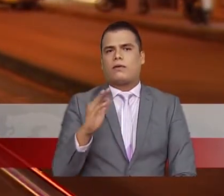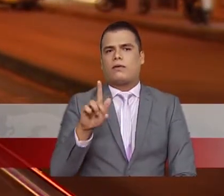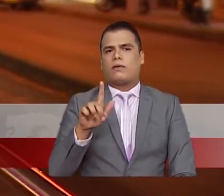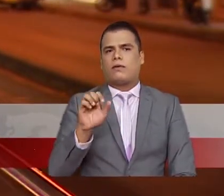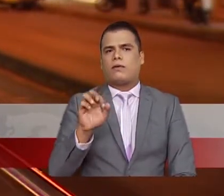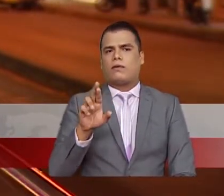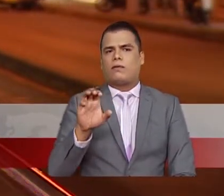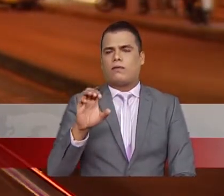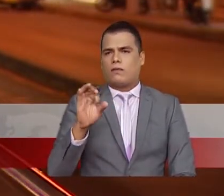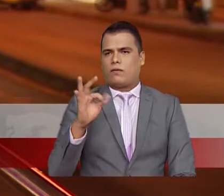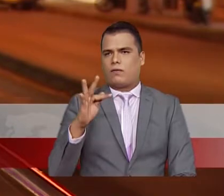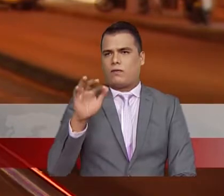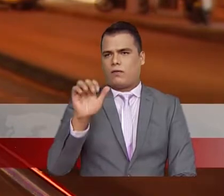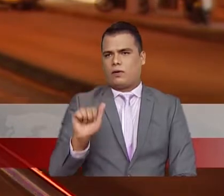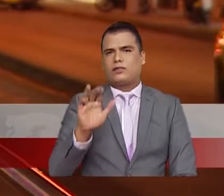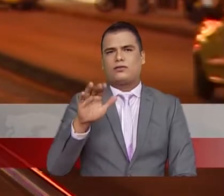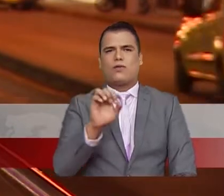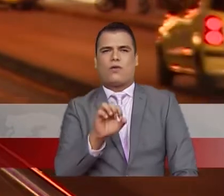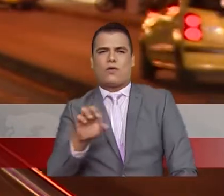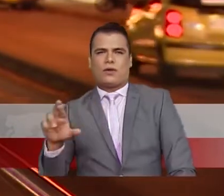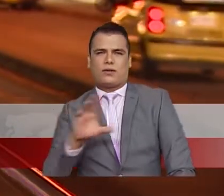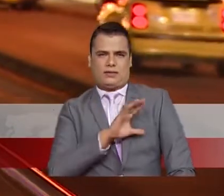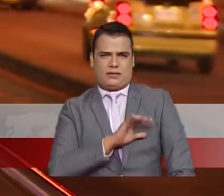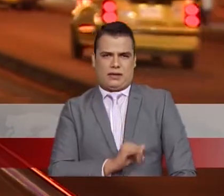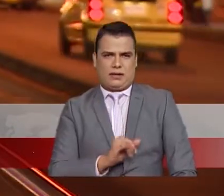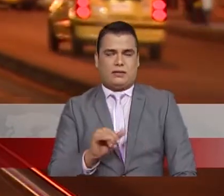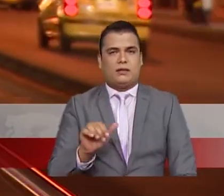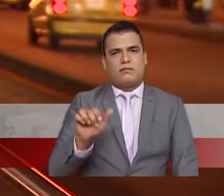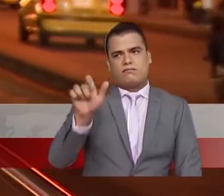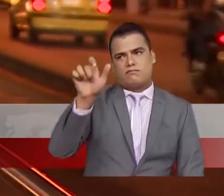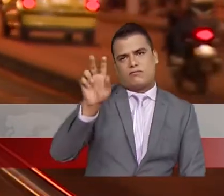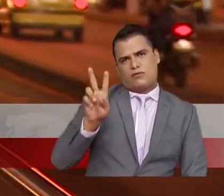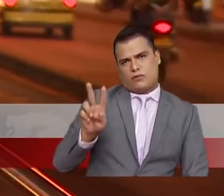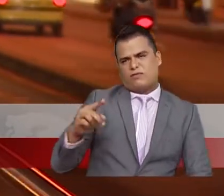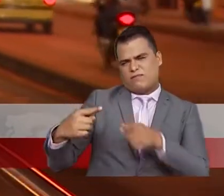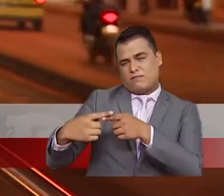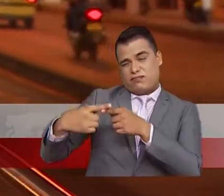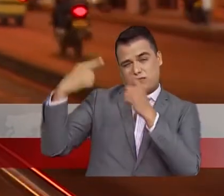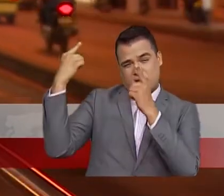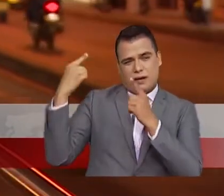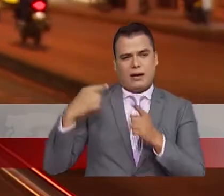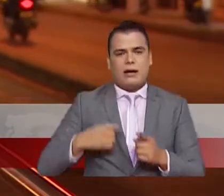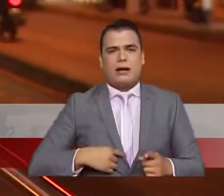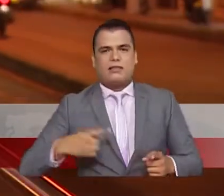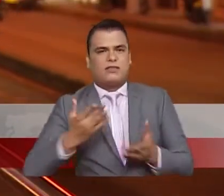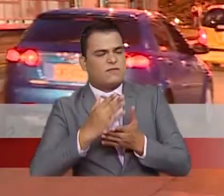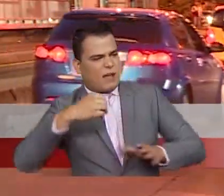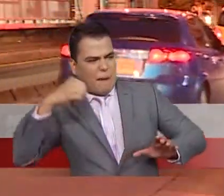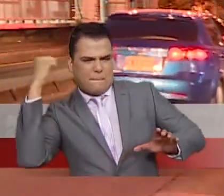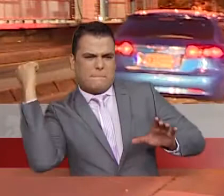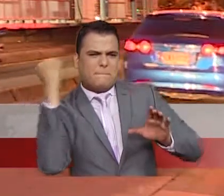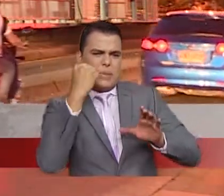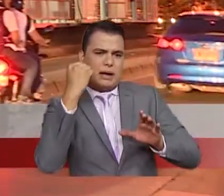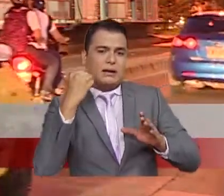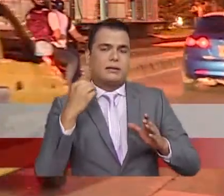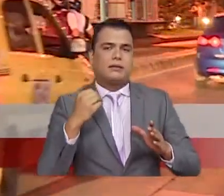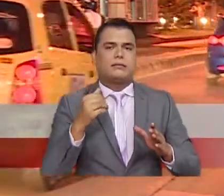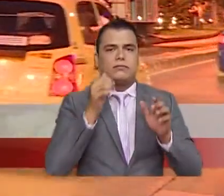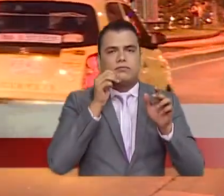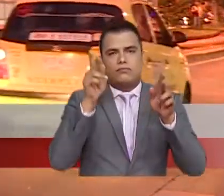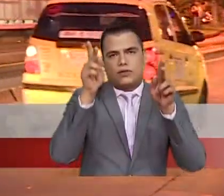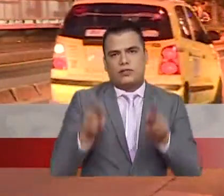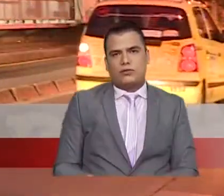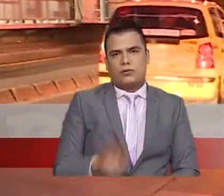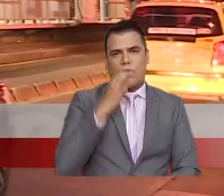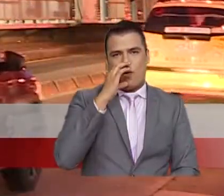indicado inicialmente es que una pelea entre dos personas terminó con una herida de arma blanca que le produjo la muerte a